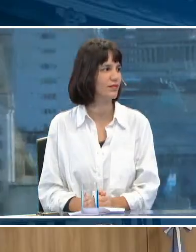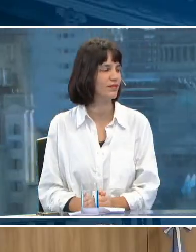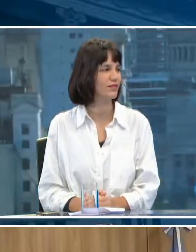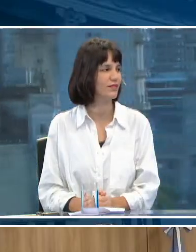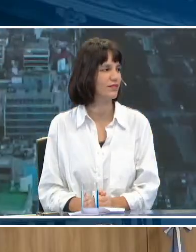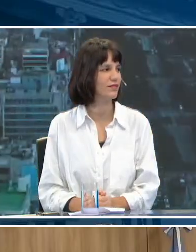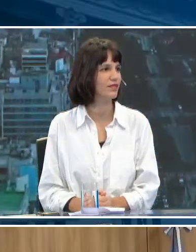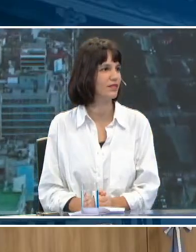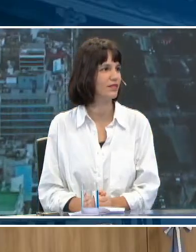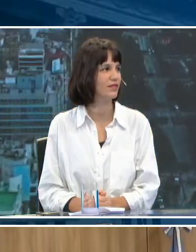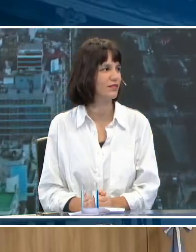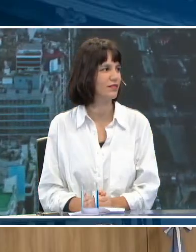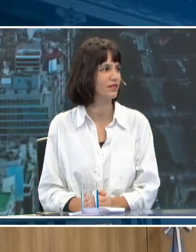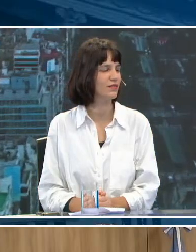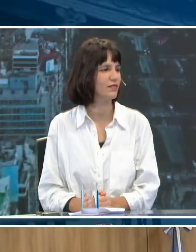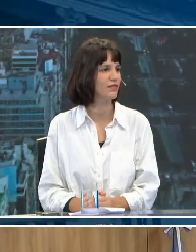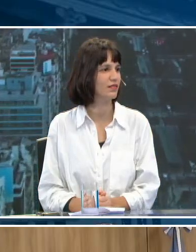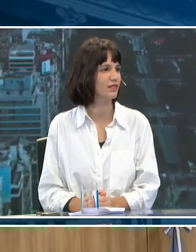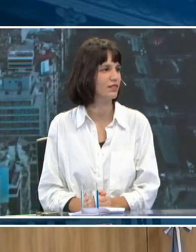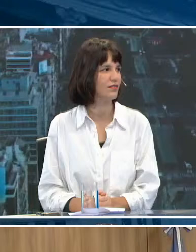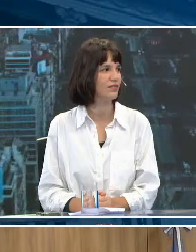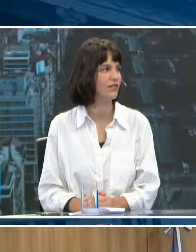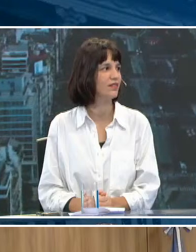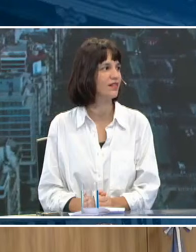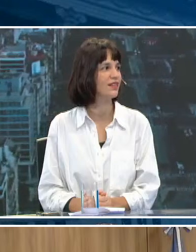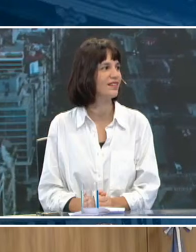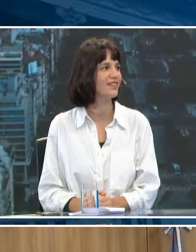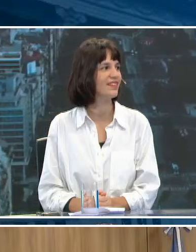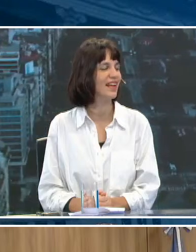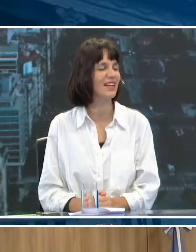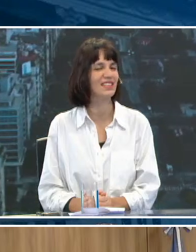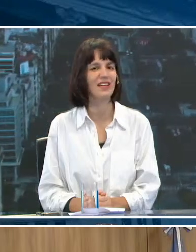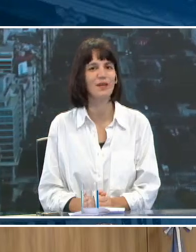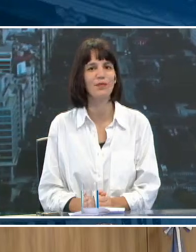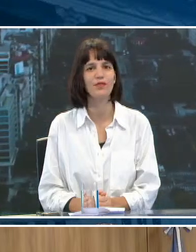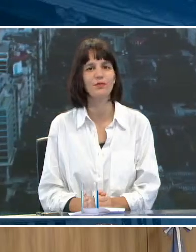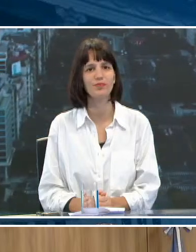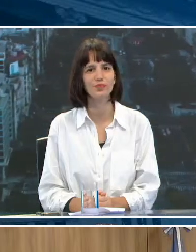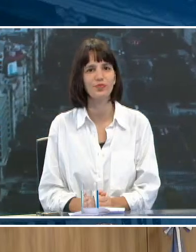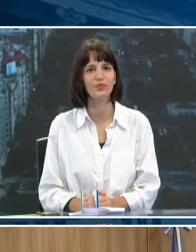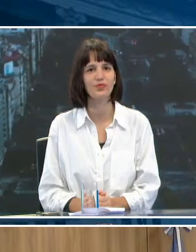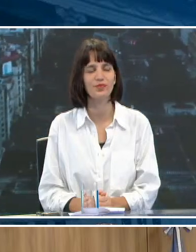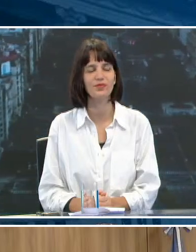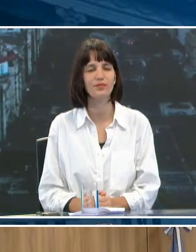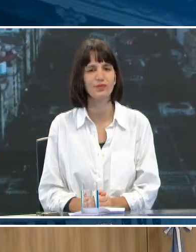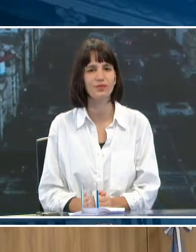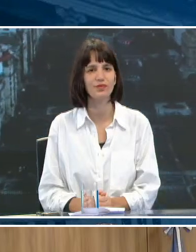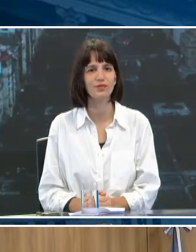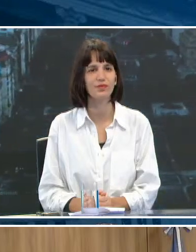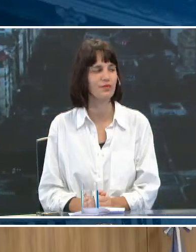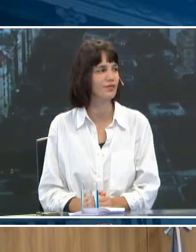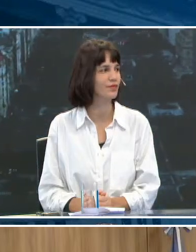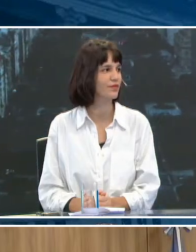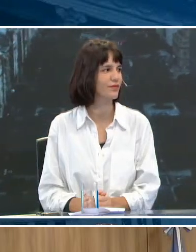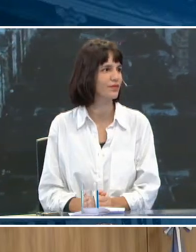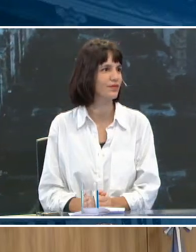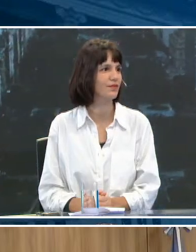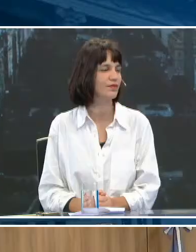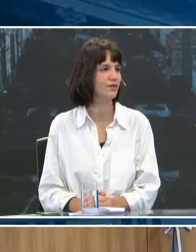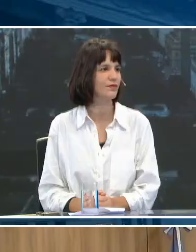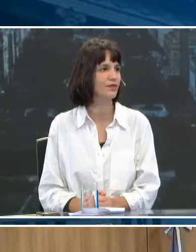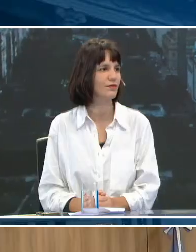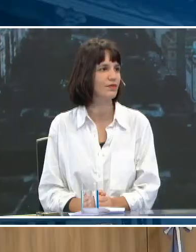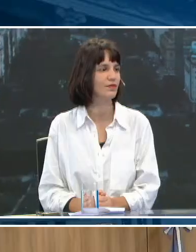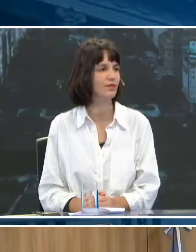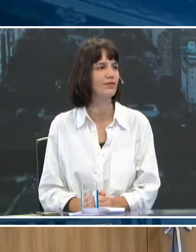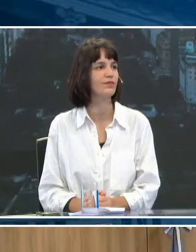nada, hay que terminar con la cloaca peronista, dijo, kirchnerista. Así que bueno. Sí, va a estar dato de cerrando